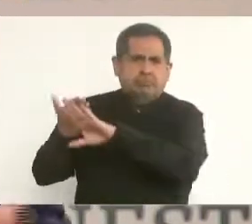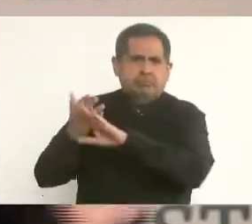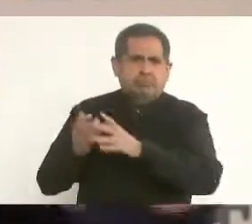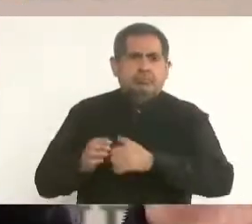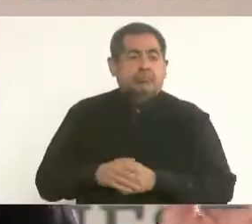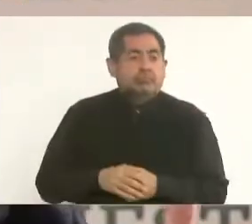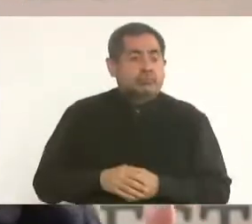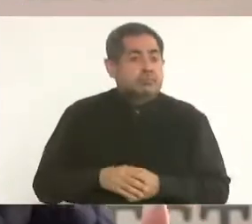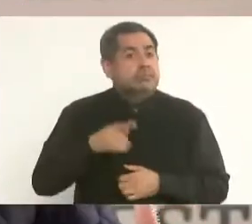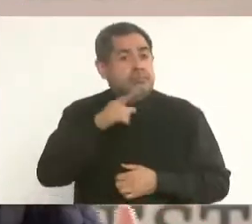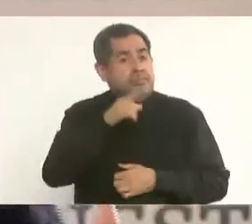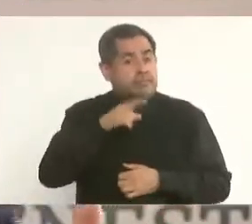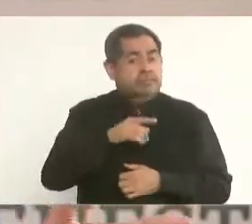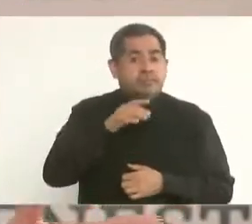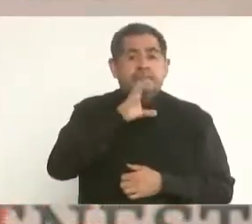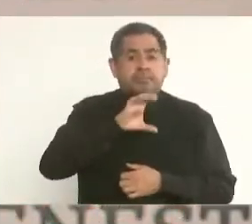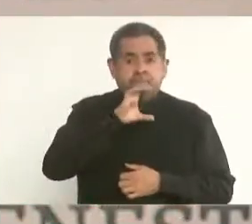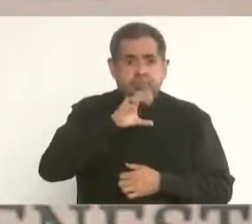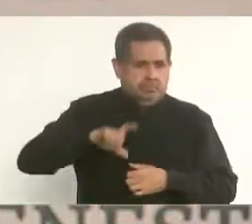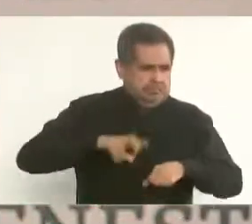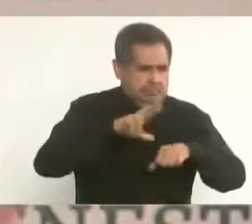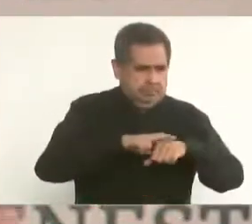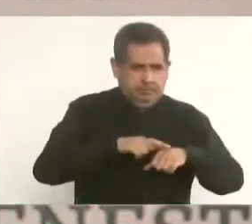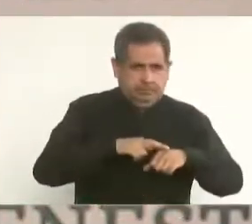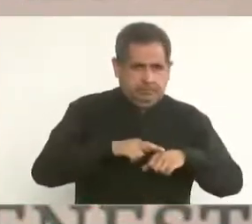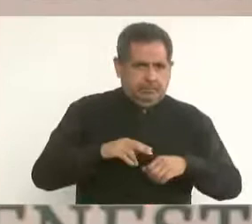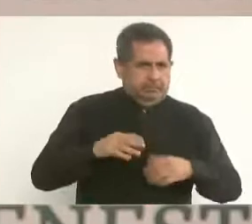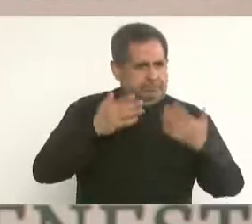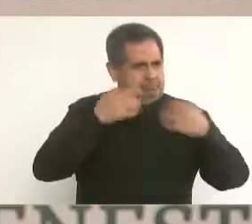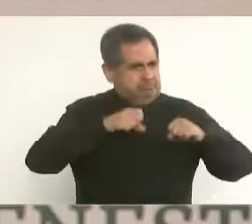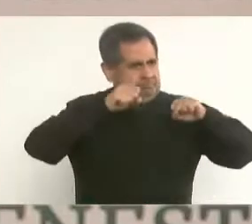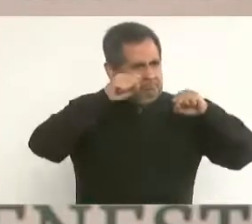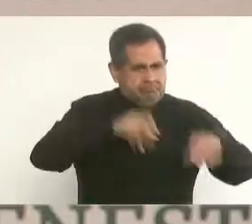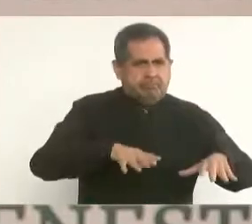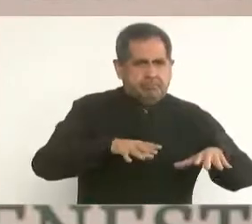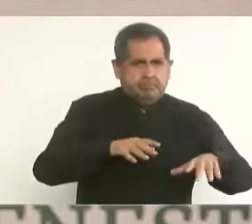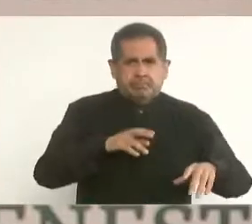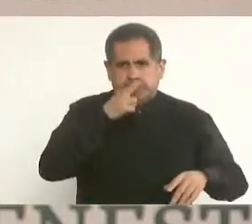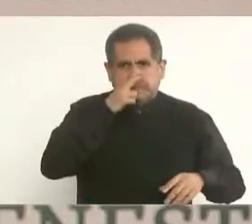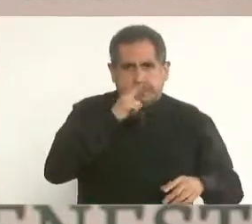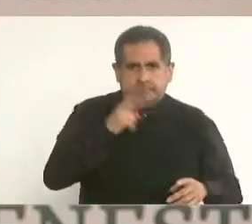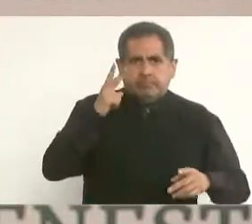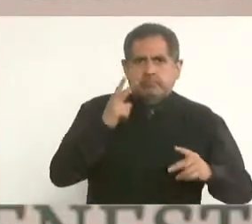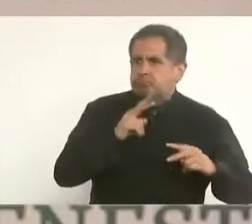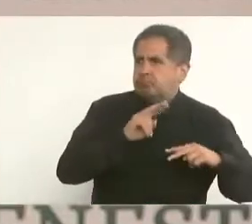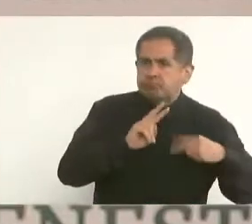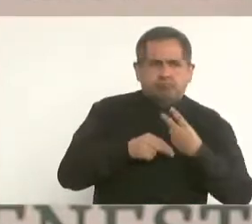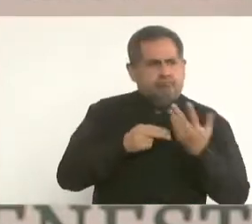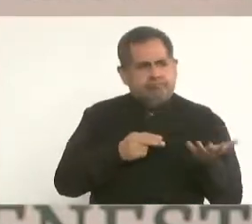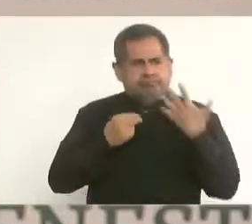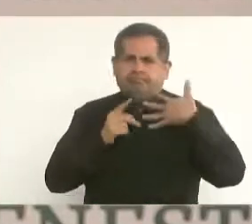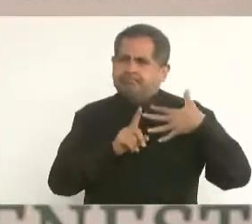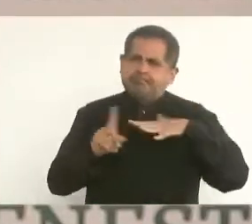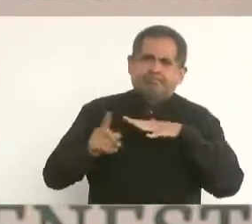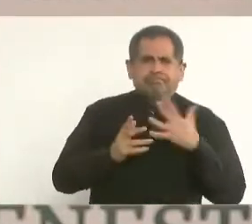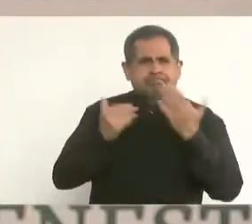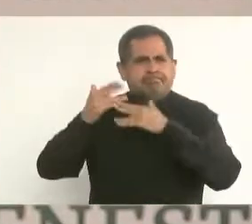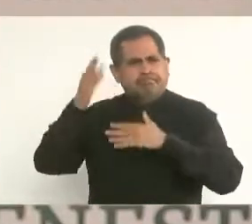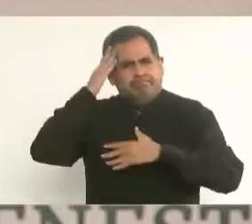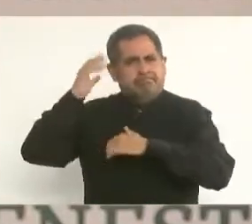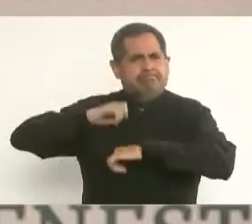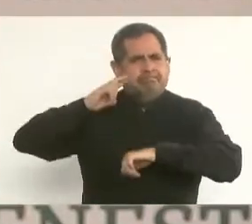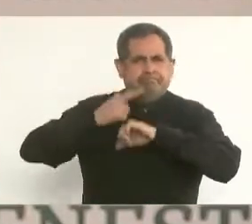Deja la gobernatura y encabeza el movimiento revolucionario.